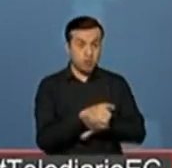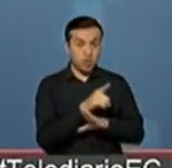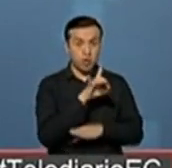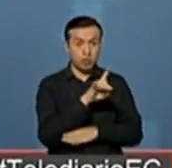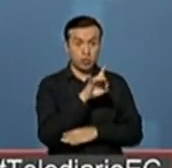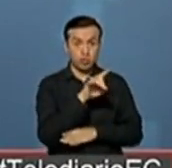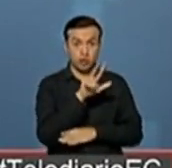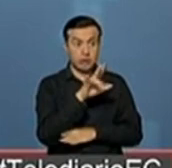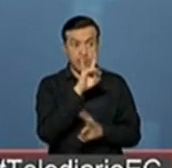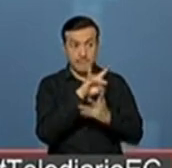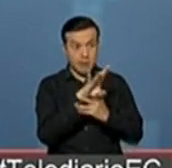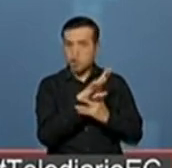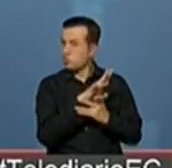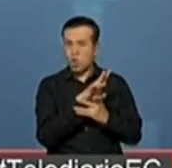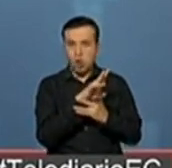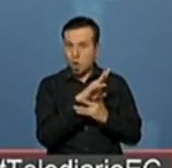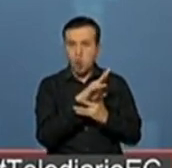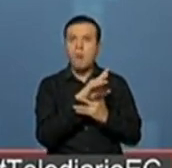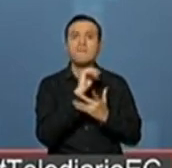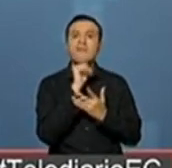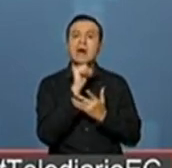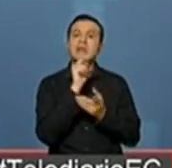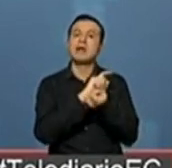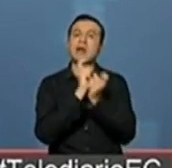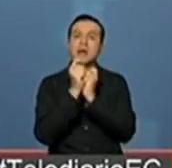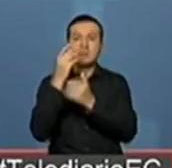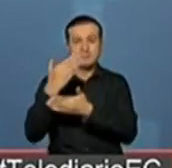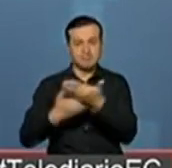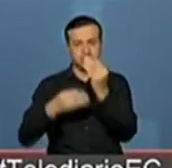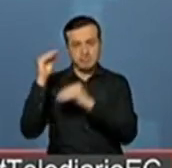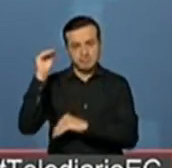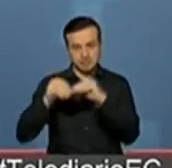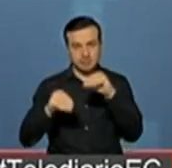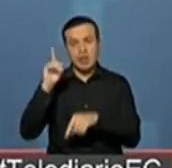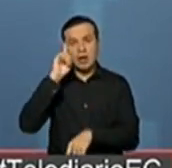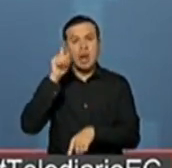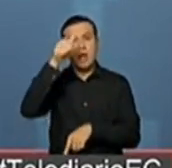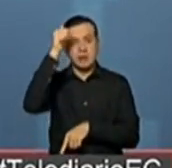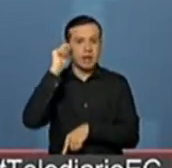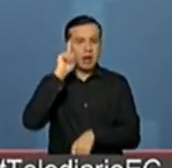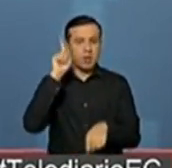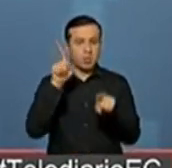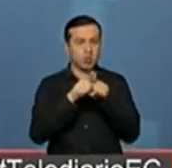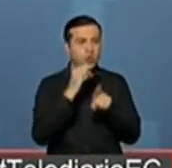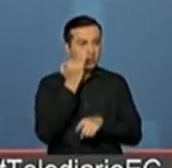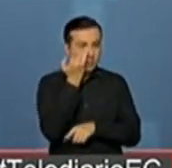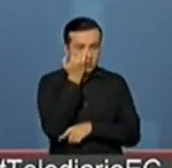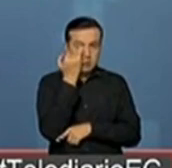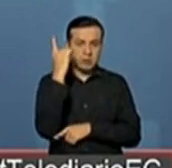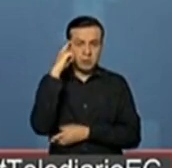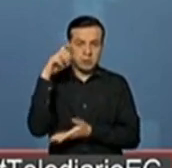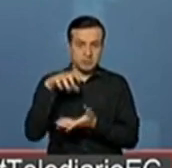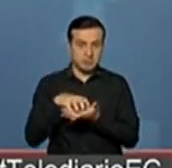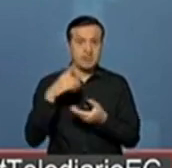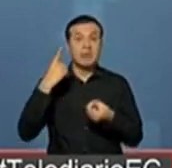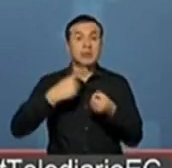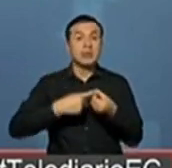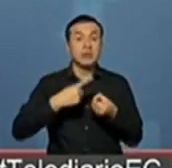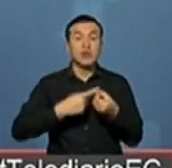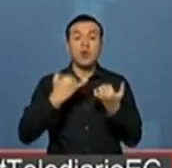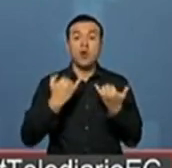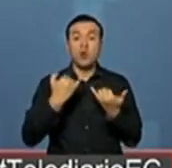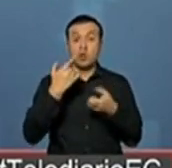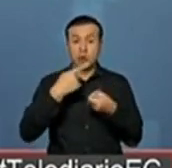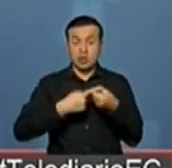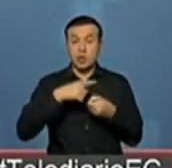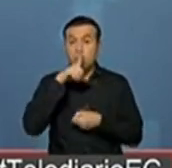llegó a acuerdos la noche de ayer entre el sector indígena y el gobierno nacional. Decir también que en la capital la medida de hoy no